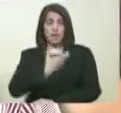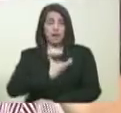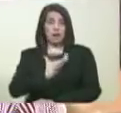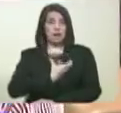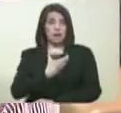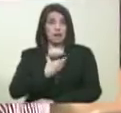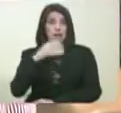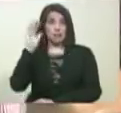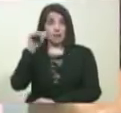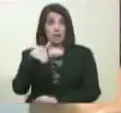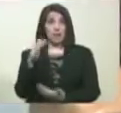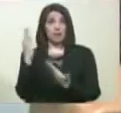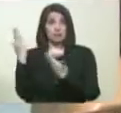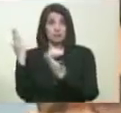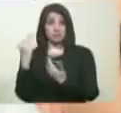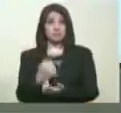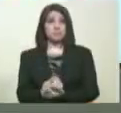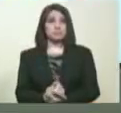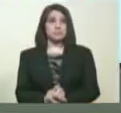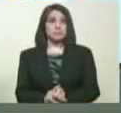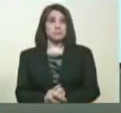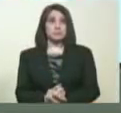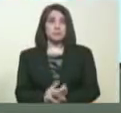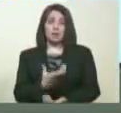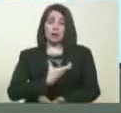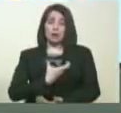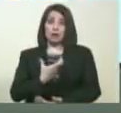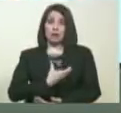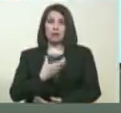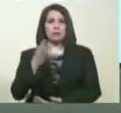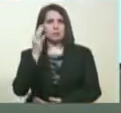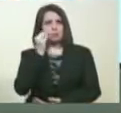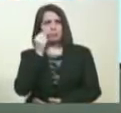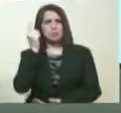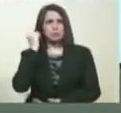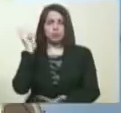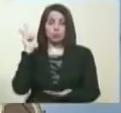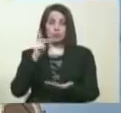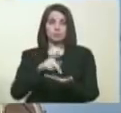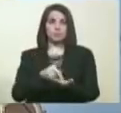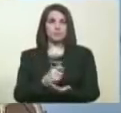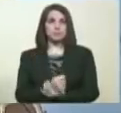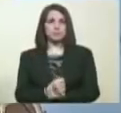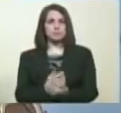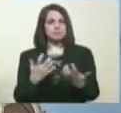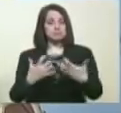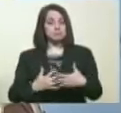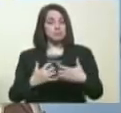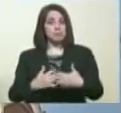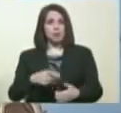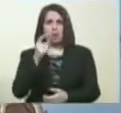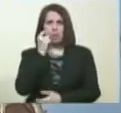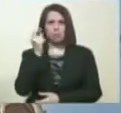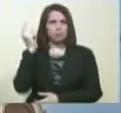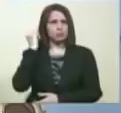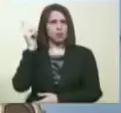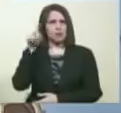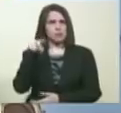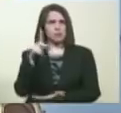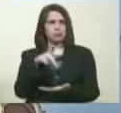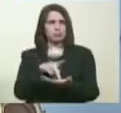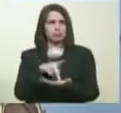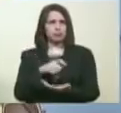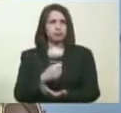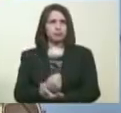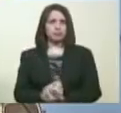Maracaibo. Alcaldes, alcaldesas presentes, empresarios y empresarias